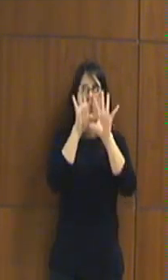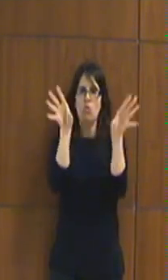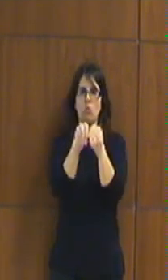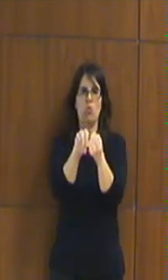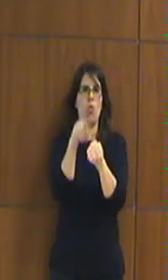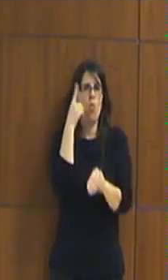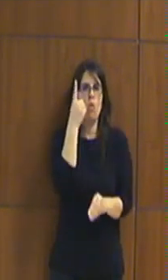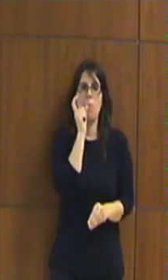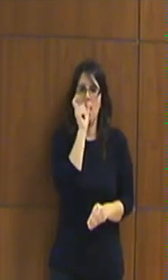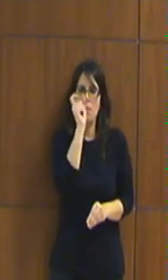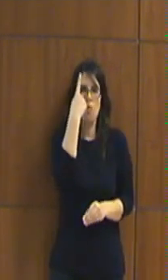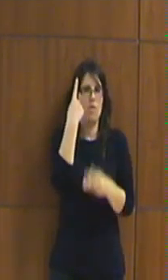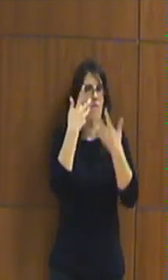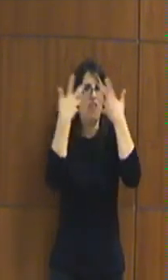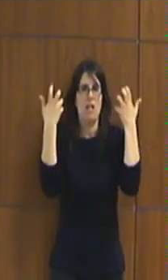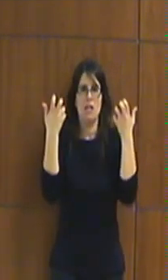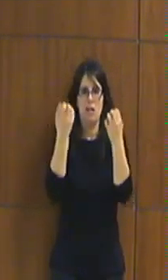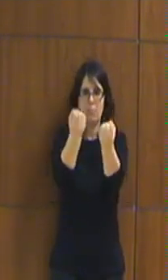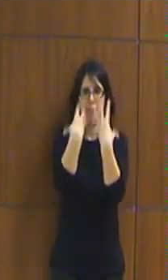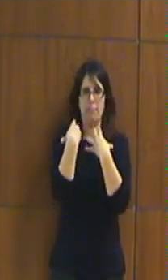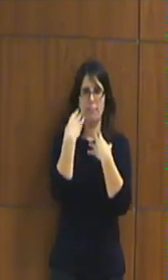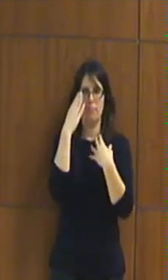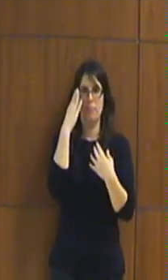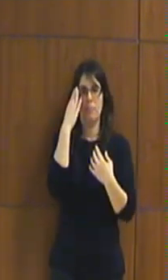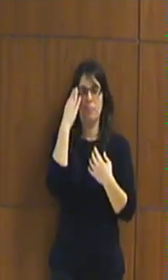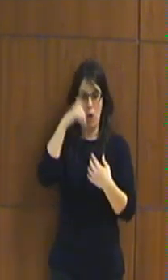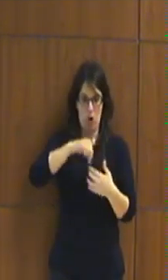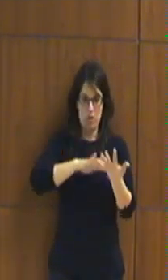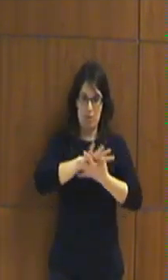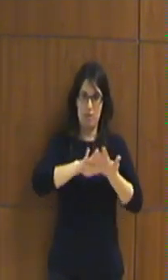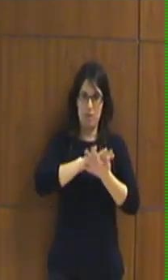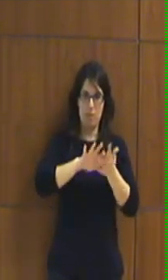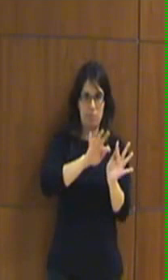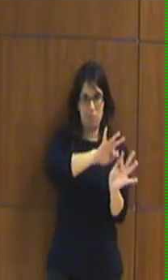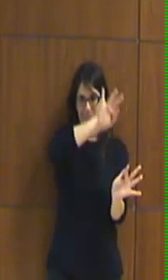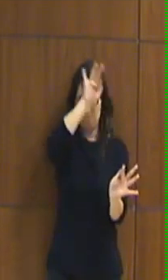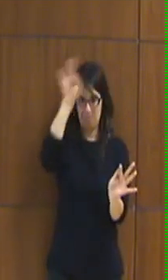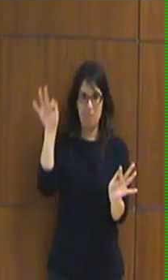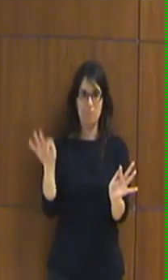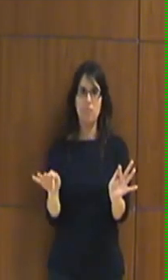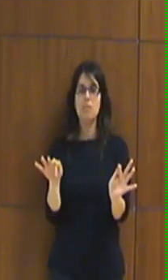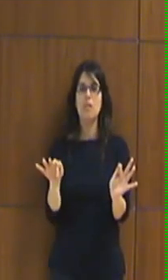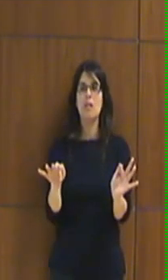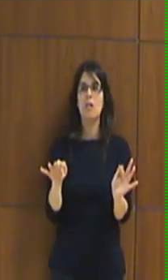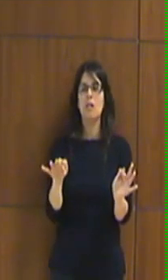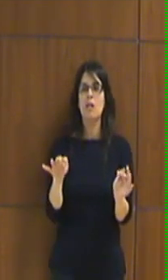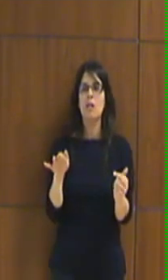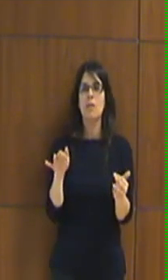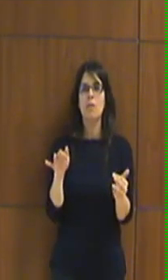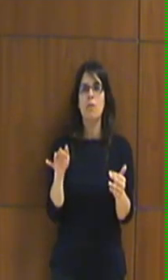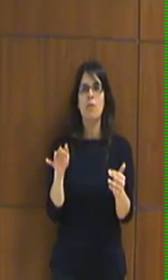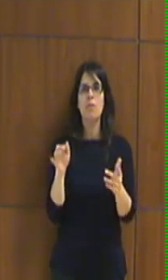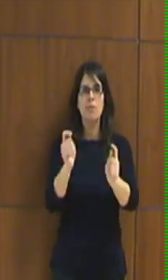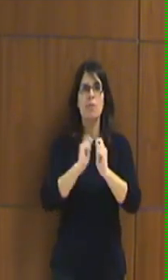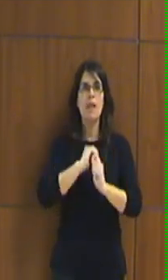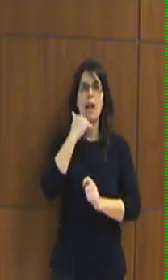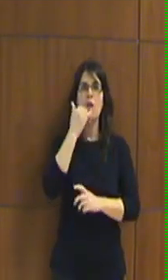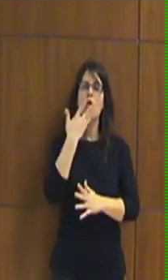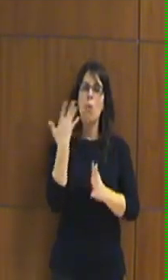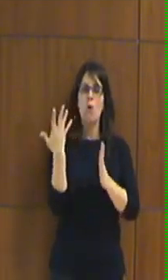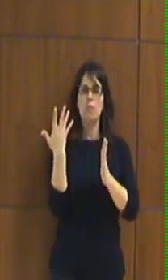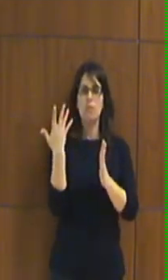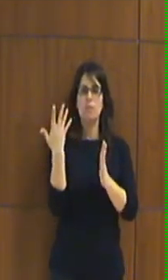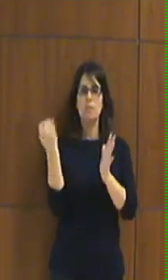conclusión que penséis que de lo que hemos hablado en el día de hoy podía marcar un poquito el desayuno, ¿no?